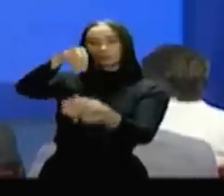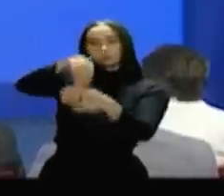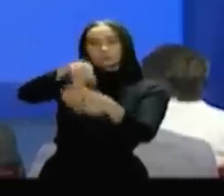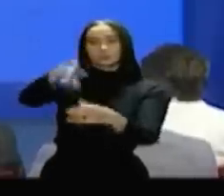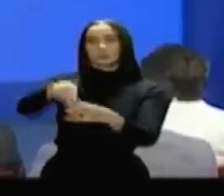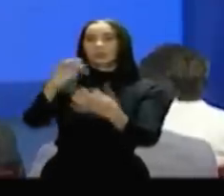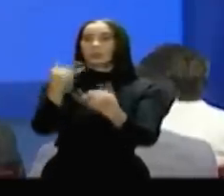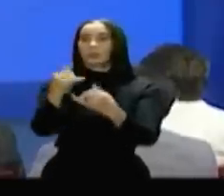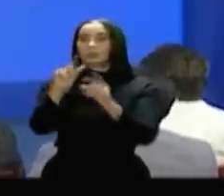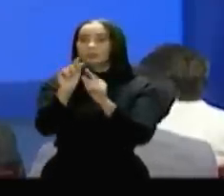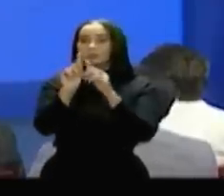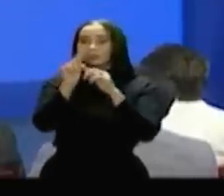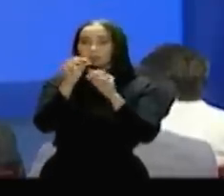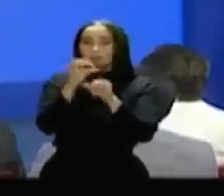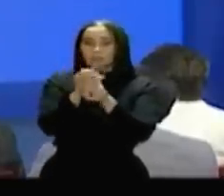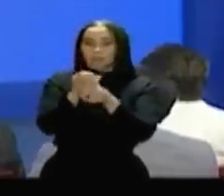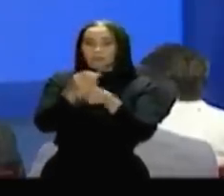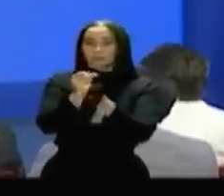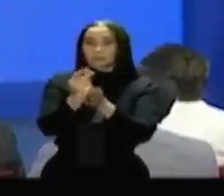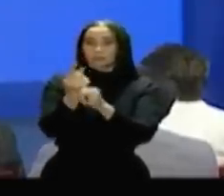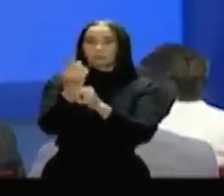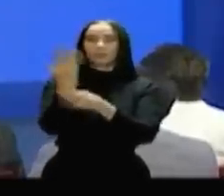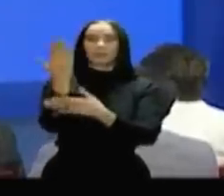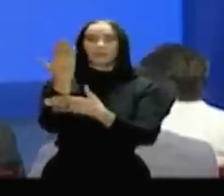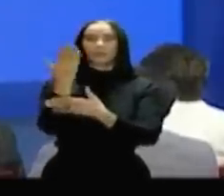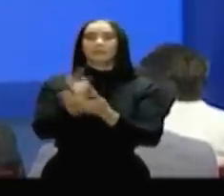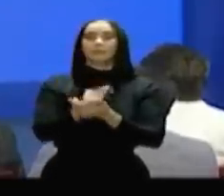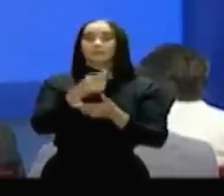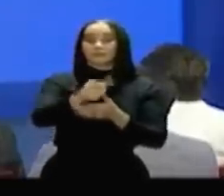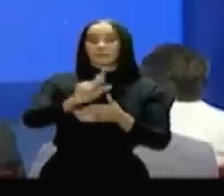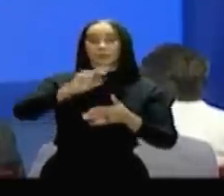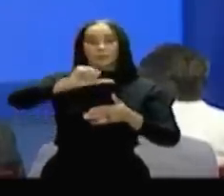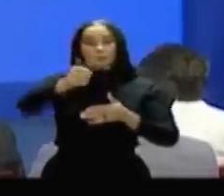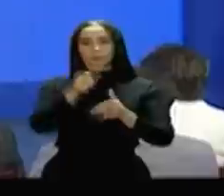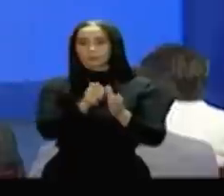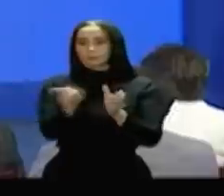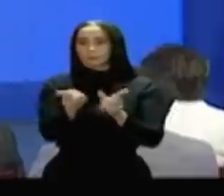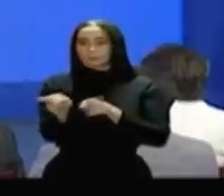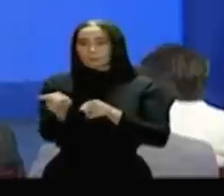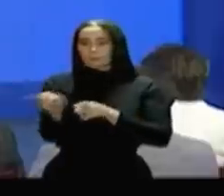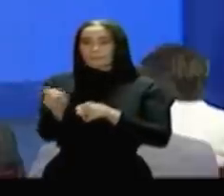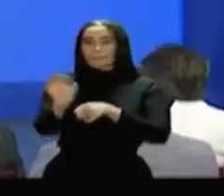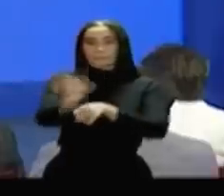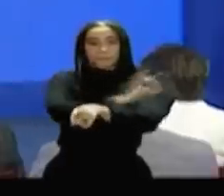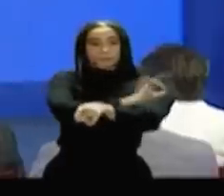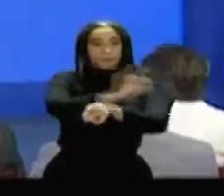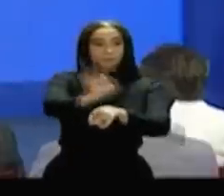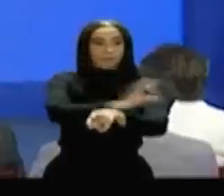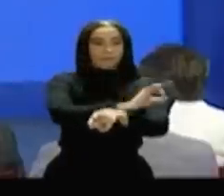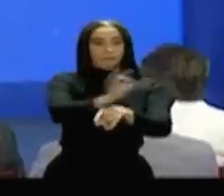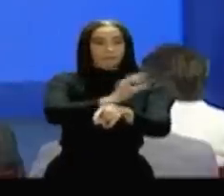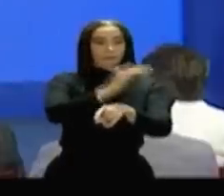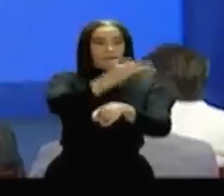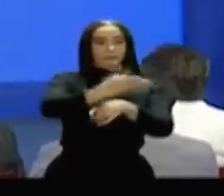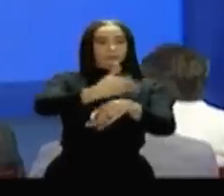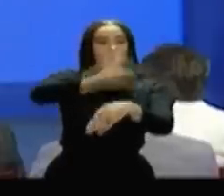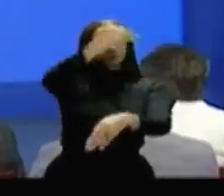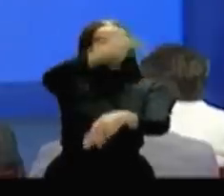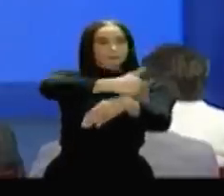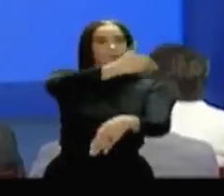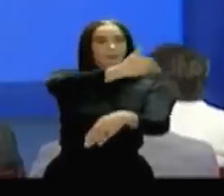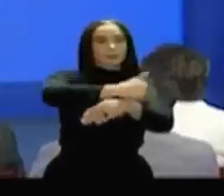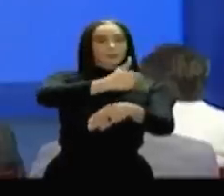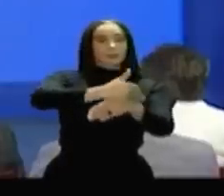ubicado en la zona fronteriza, se encuentra a punto de desaparecer por la fuente de contaminación y depredación que existe en sus